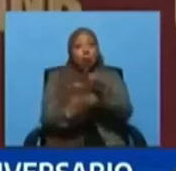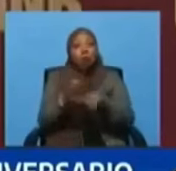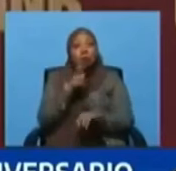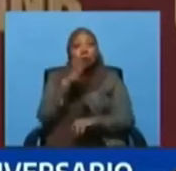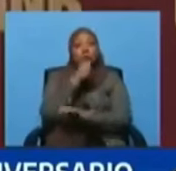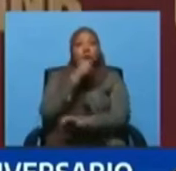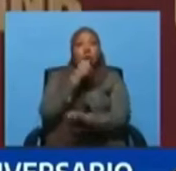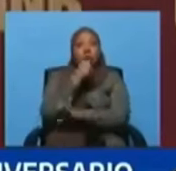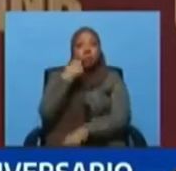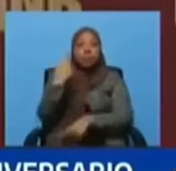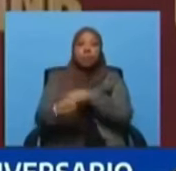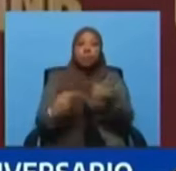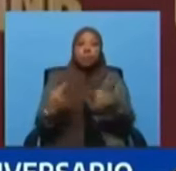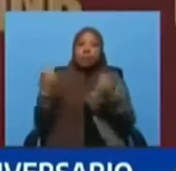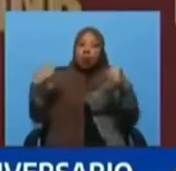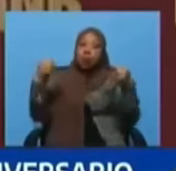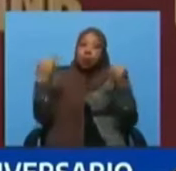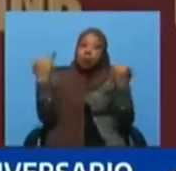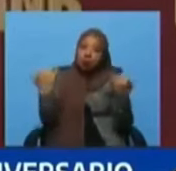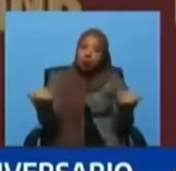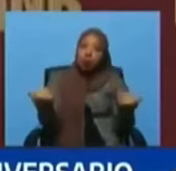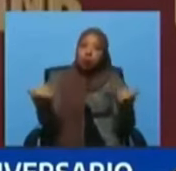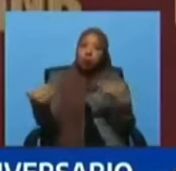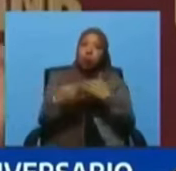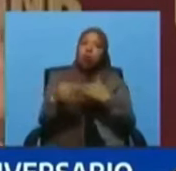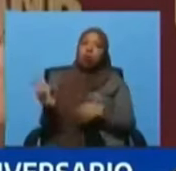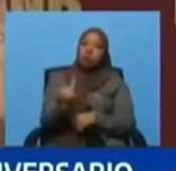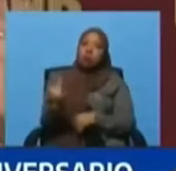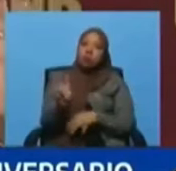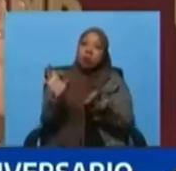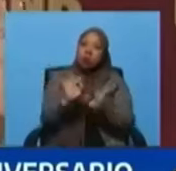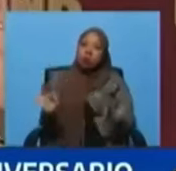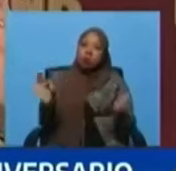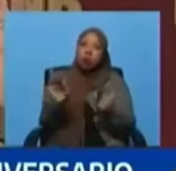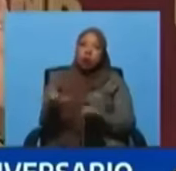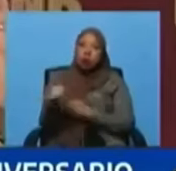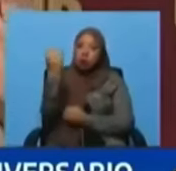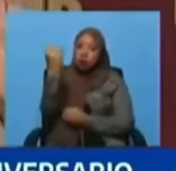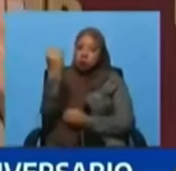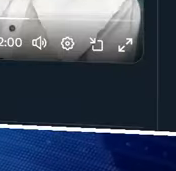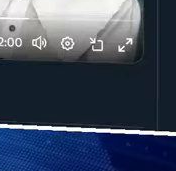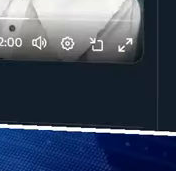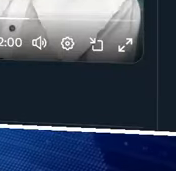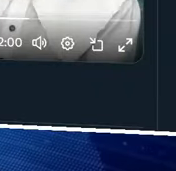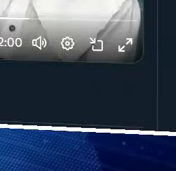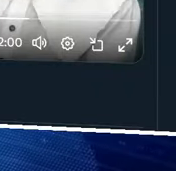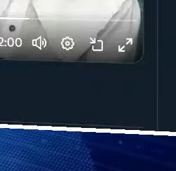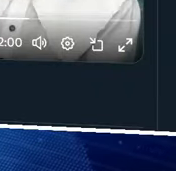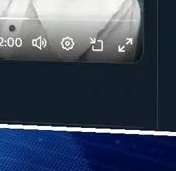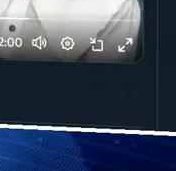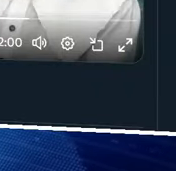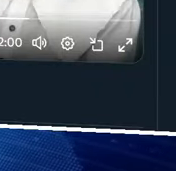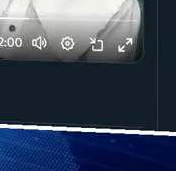a aceptar o va a continuar ahí? Bueno, difícilmente se ve a simple vista que